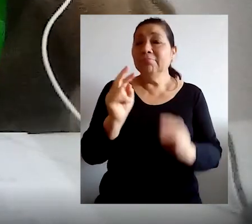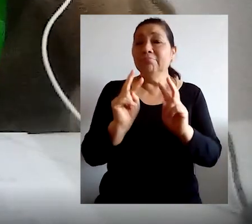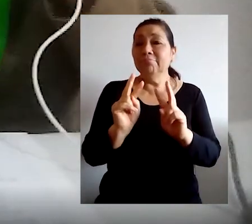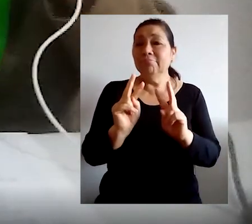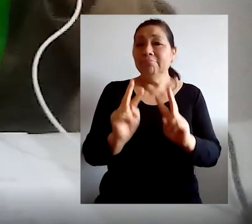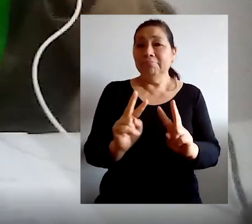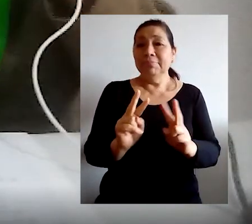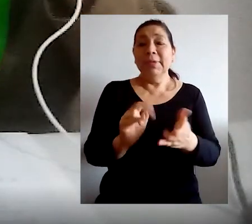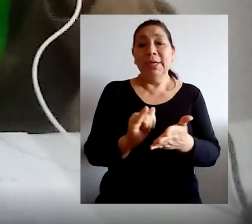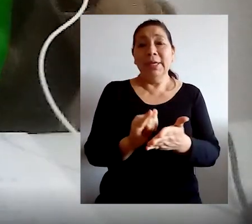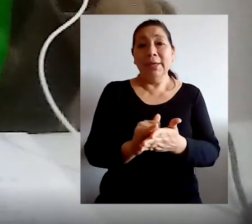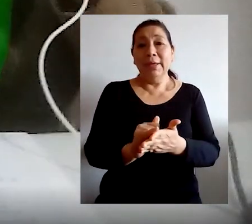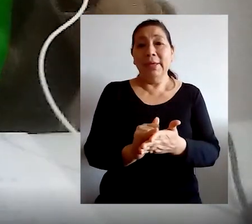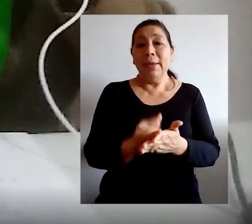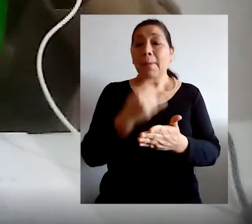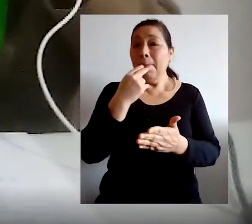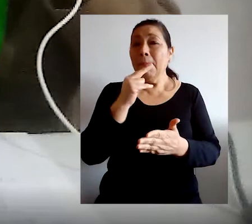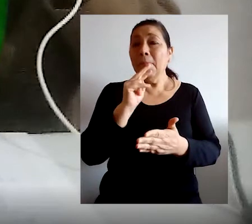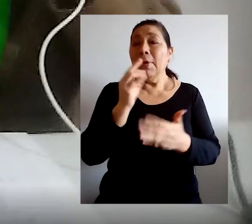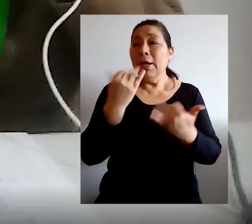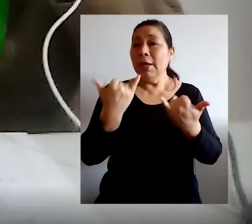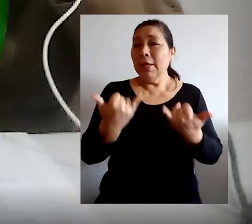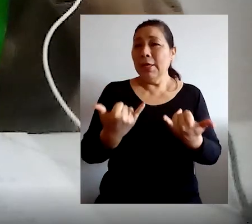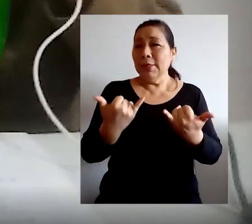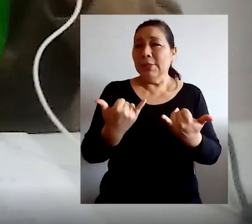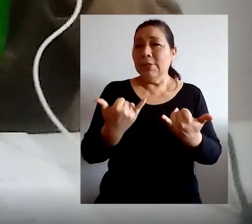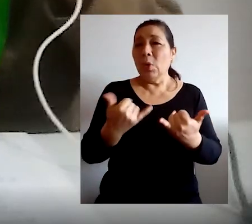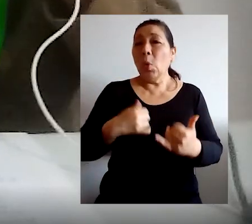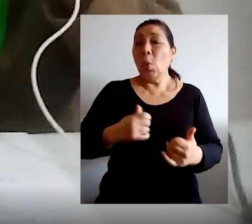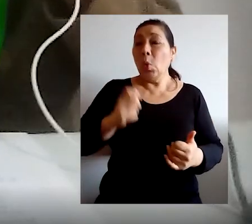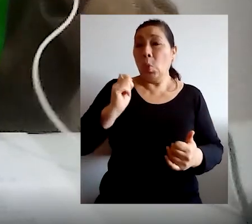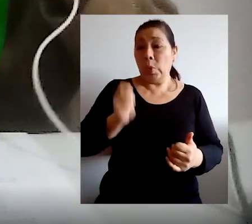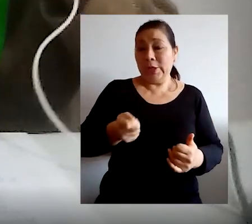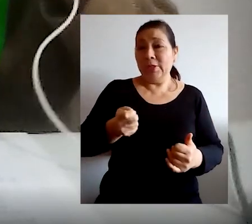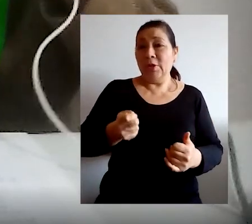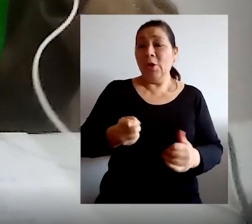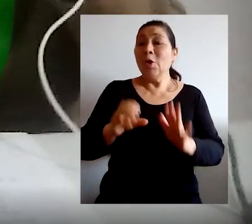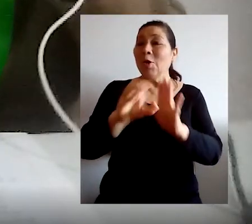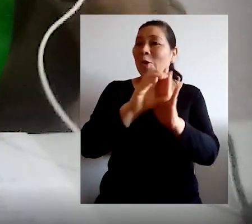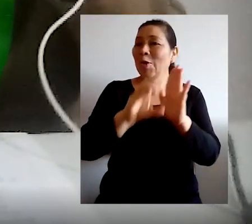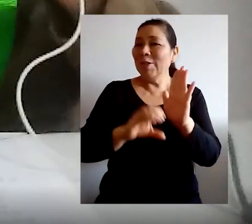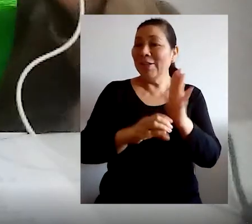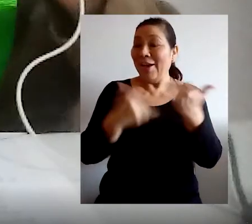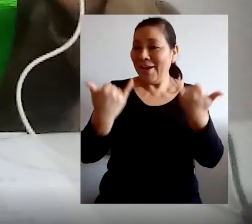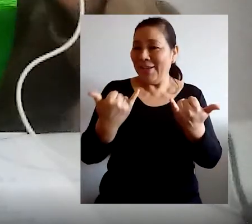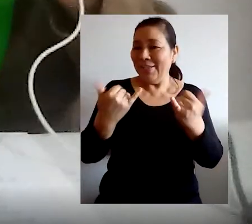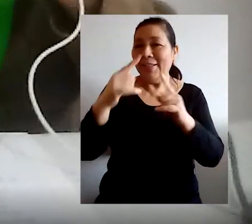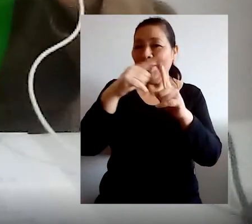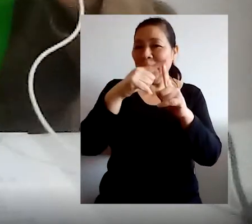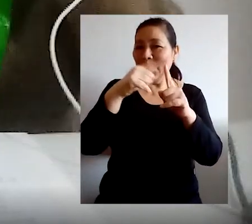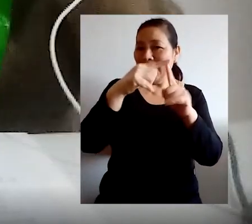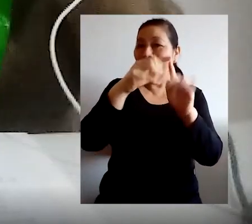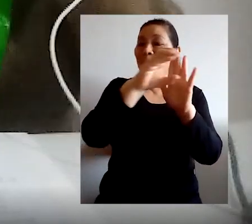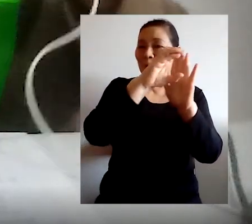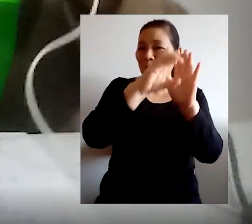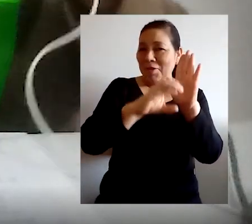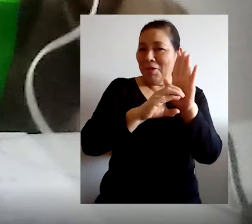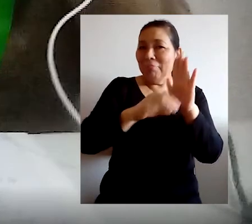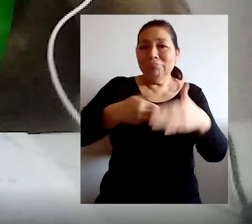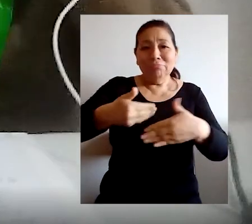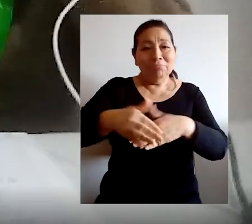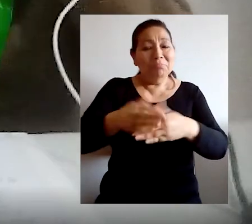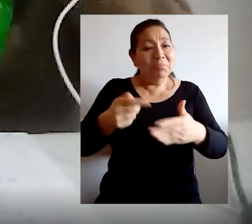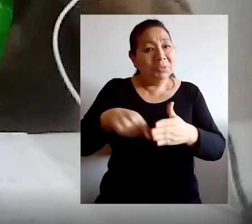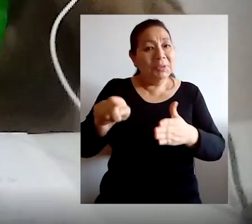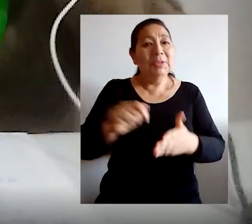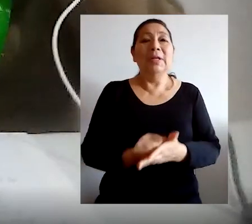observa que lo que se está pretendiendo es que los jueces constitucionales, este Tribunal Constitucional, se proceda a